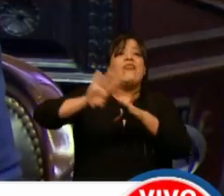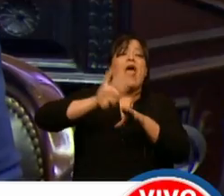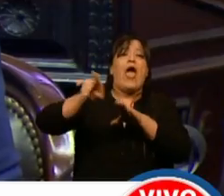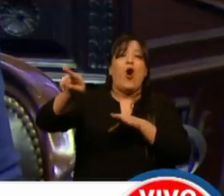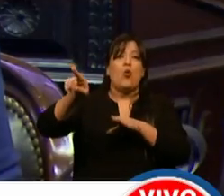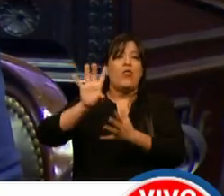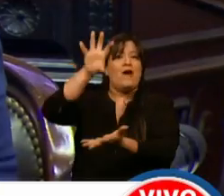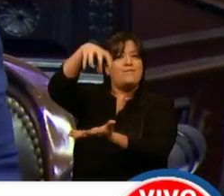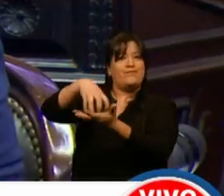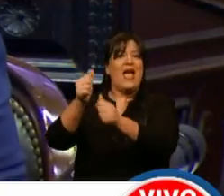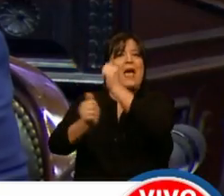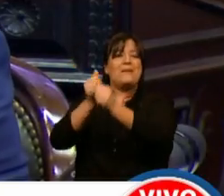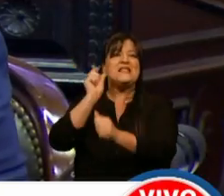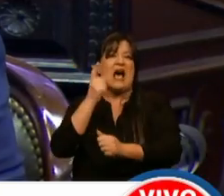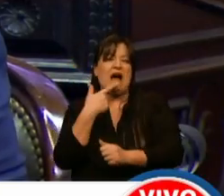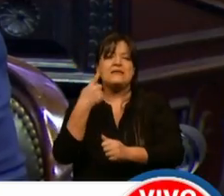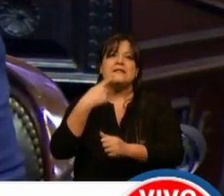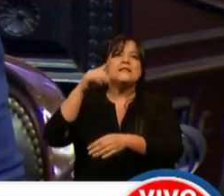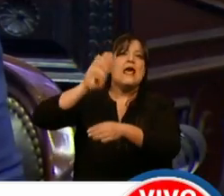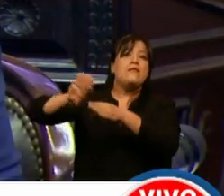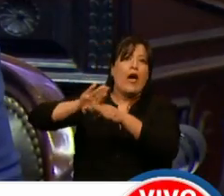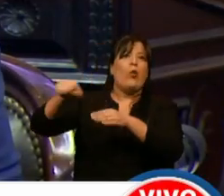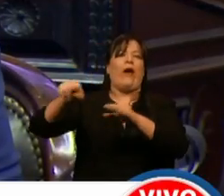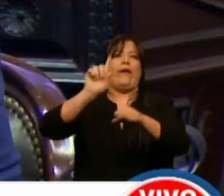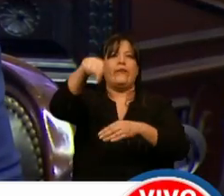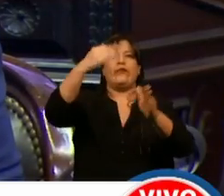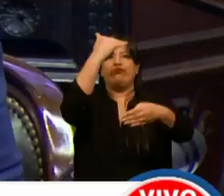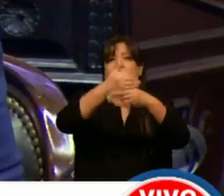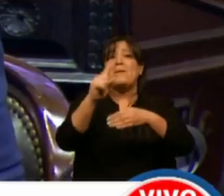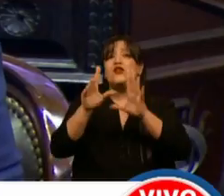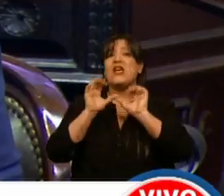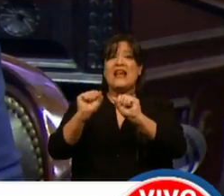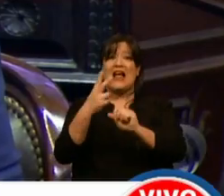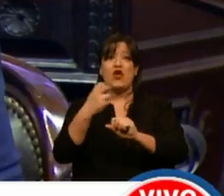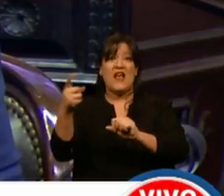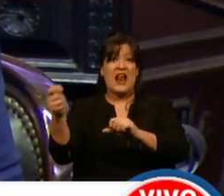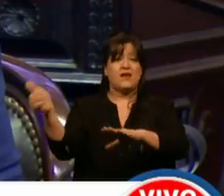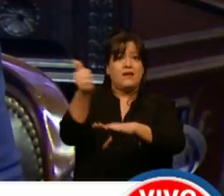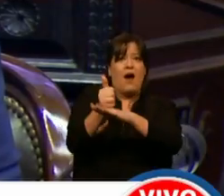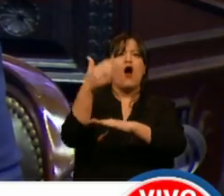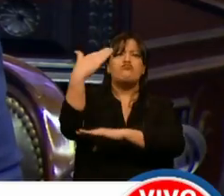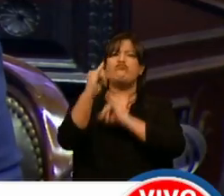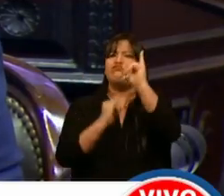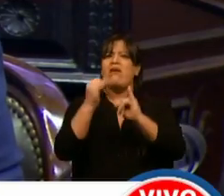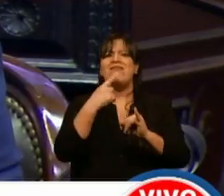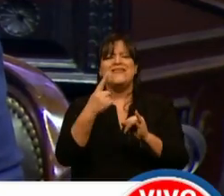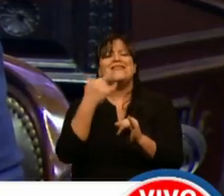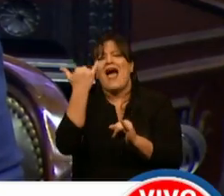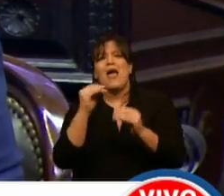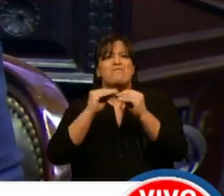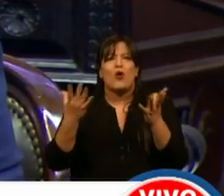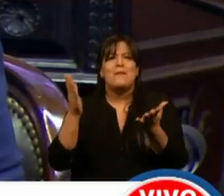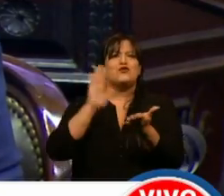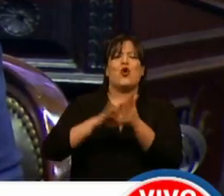distribuidora de gas después en este caso viene el secretario de energía y explicó que viene inconveniente en